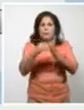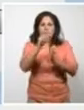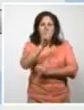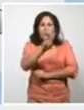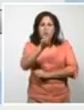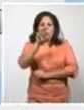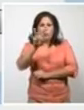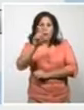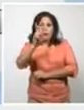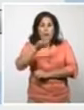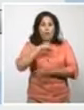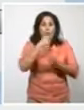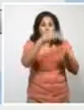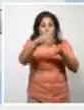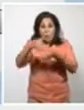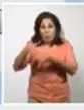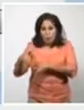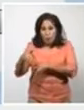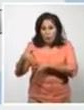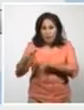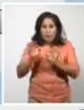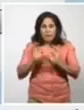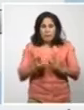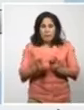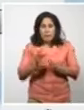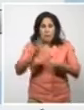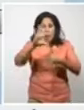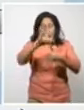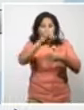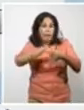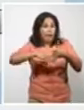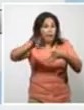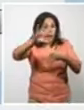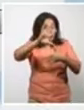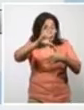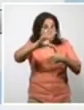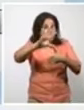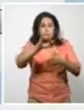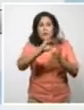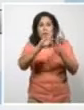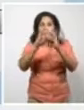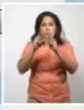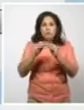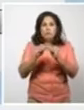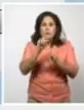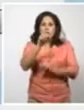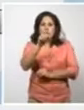3.242 fallecimientos en nuestra región y se acumulan